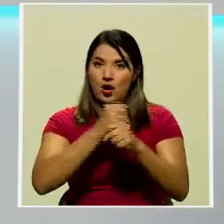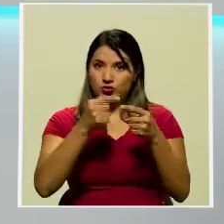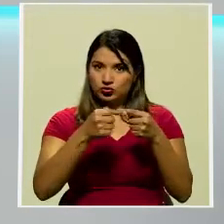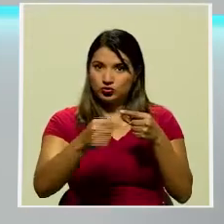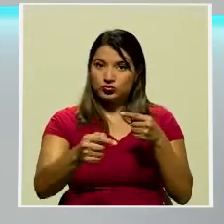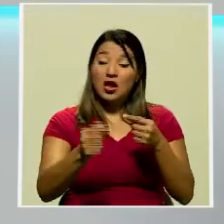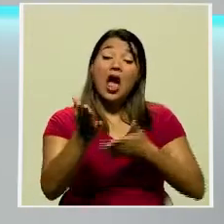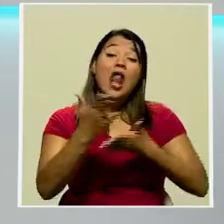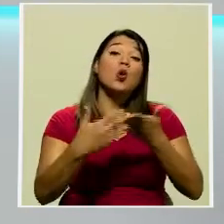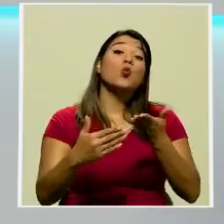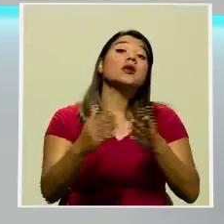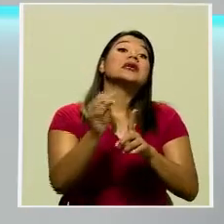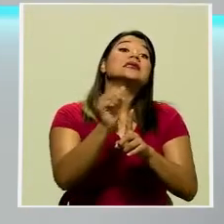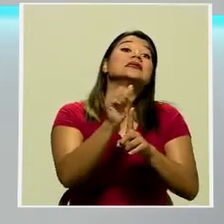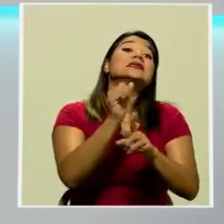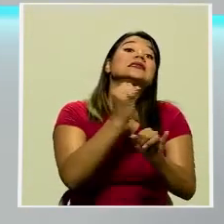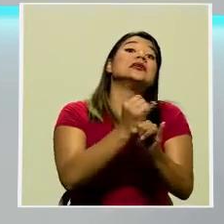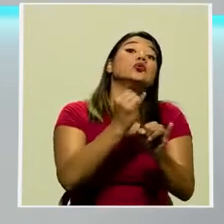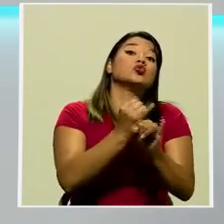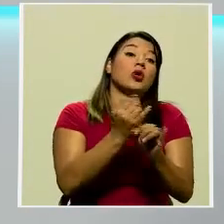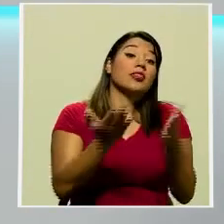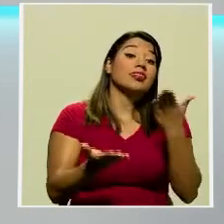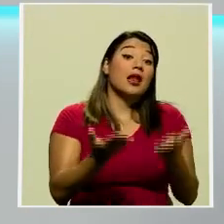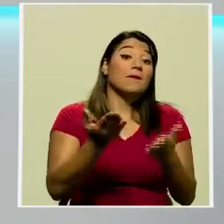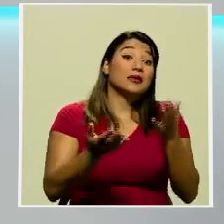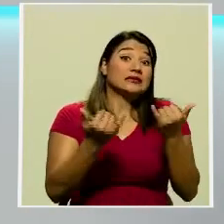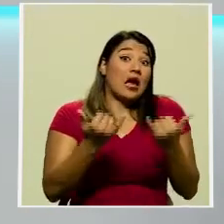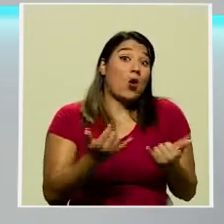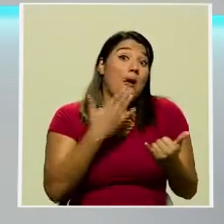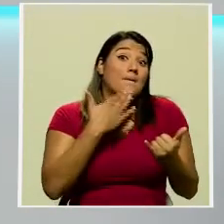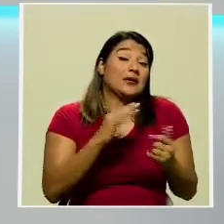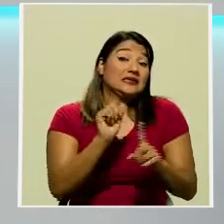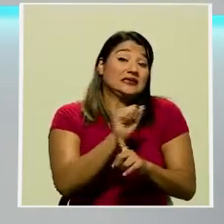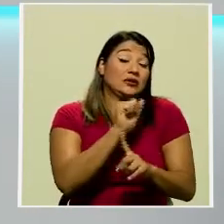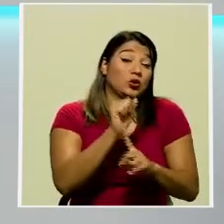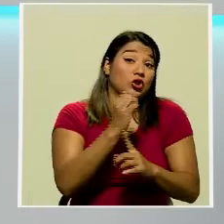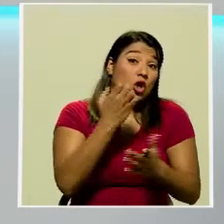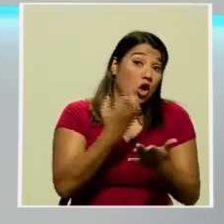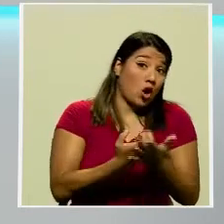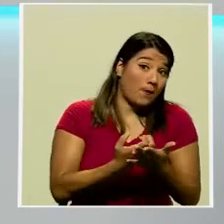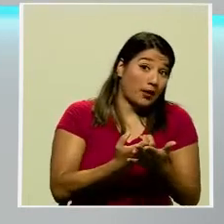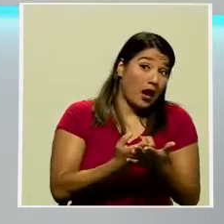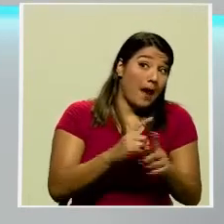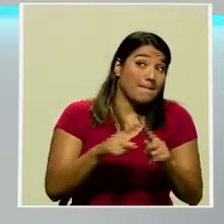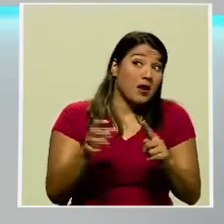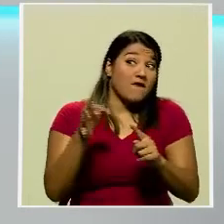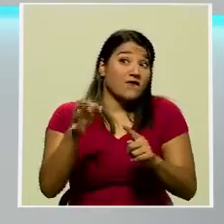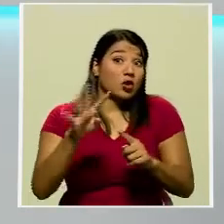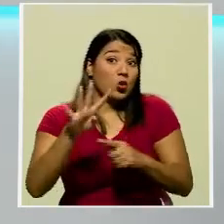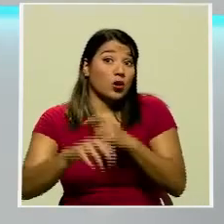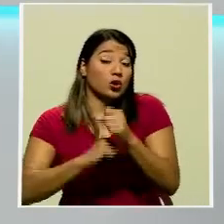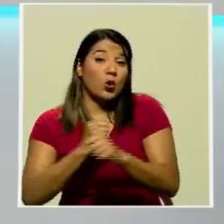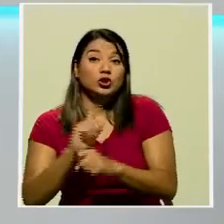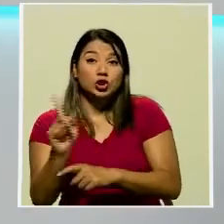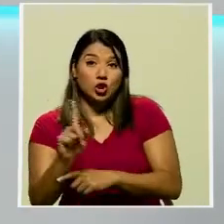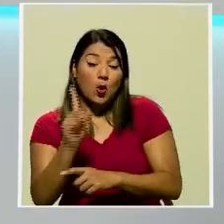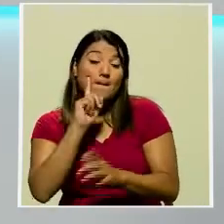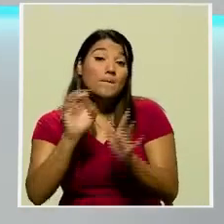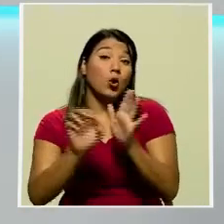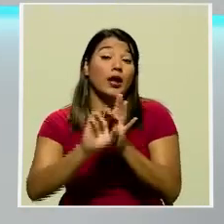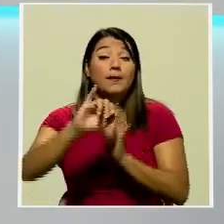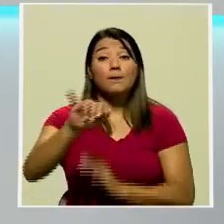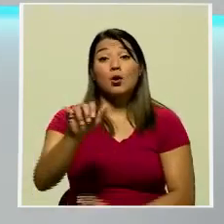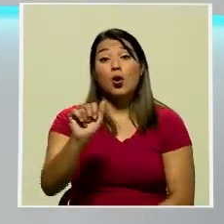en mala situación hoy, pero en 4 años no. Uno de los casos puede ser Habdeba, que va a recibir